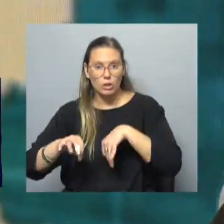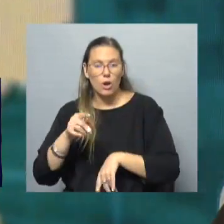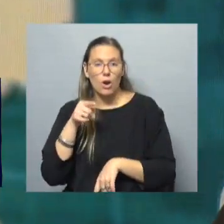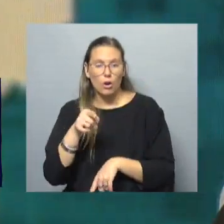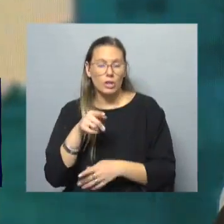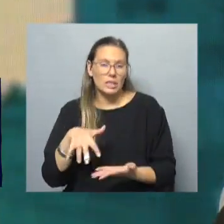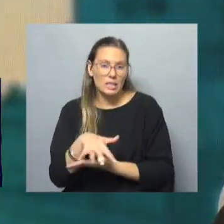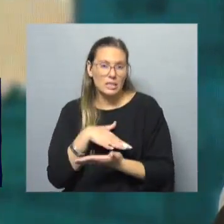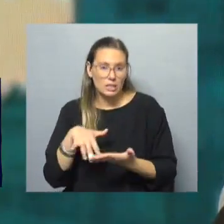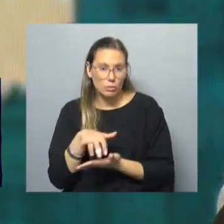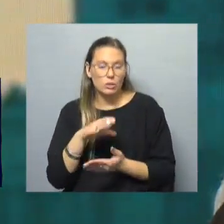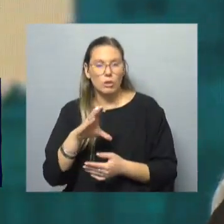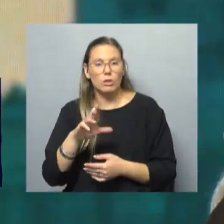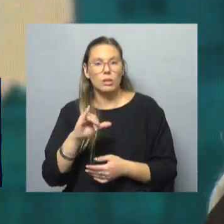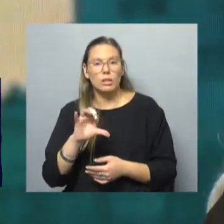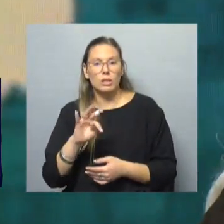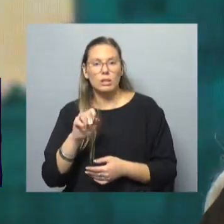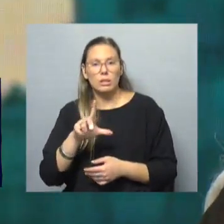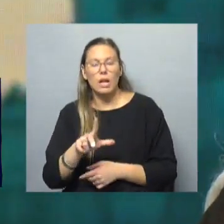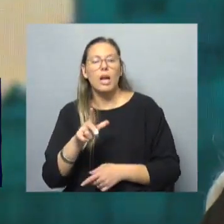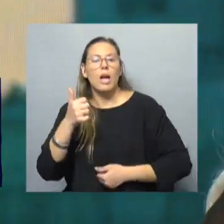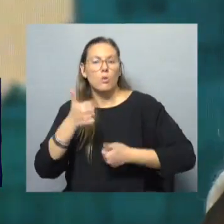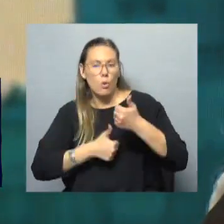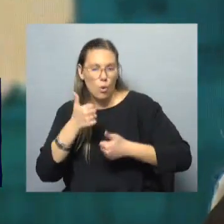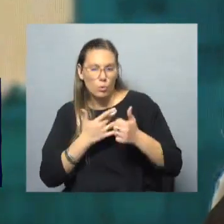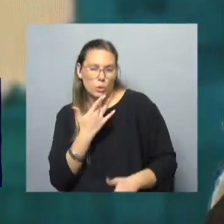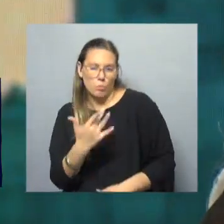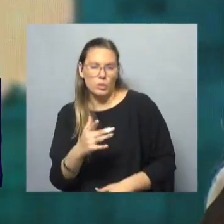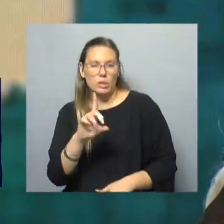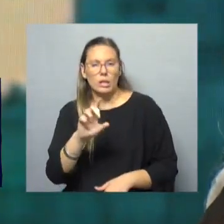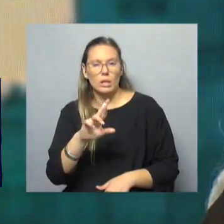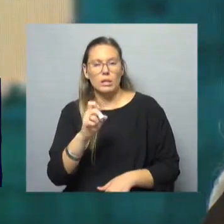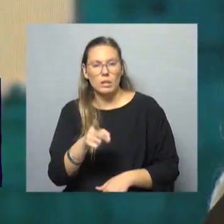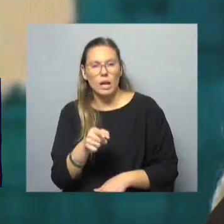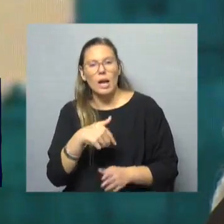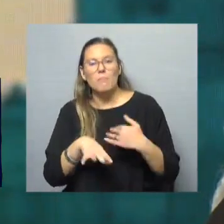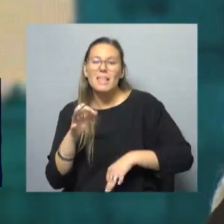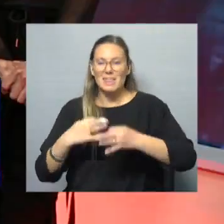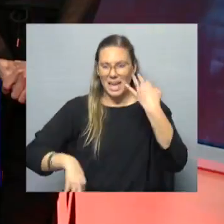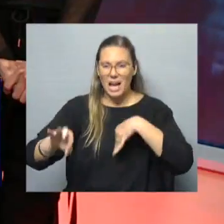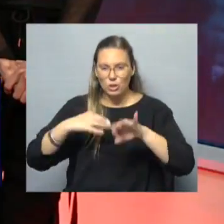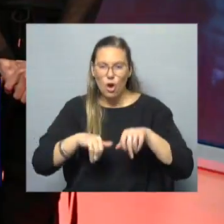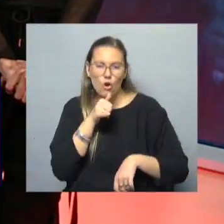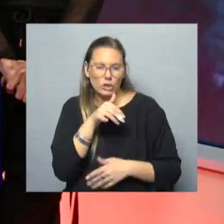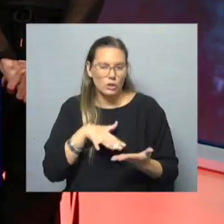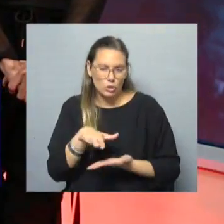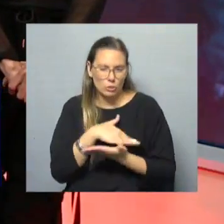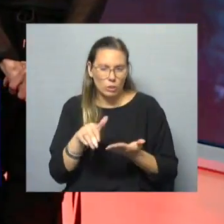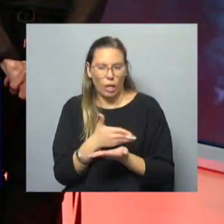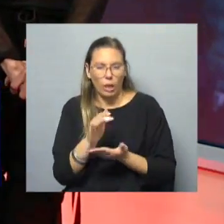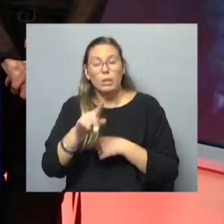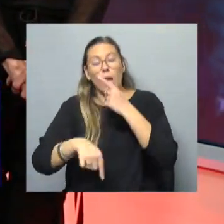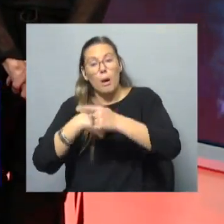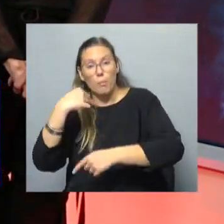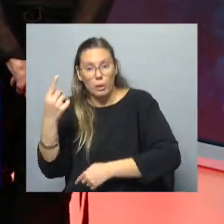con esto de Crystal, que es como un certamen de belleza, de drag. Entonces, como que toda esa parte es más de teatro. Y ahí luego pasa toda una